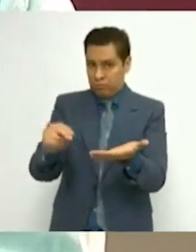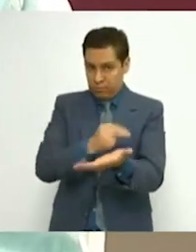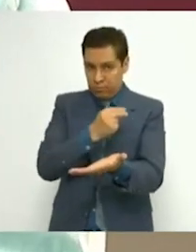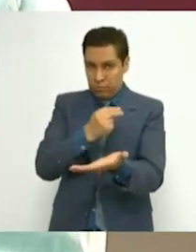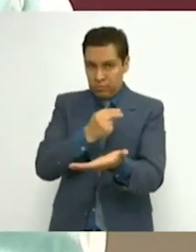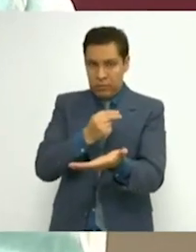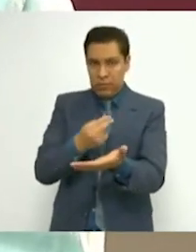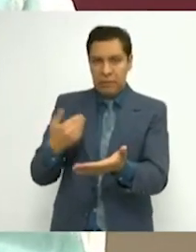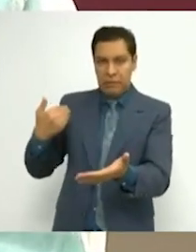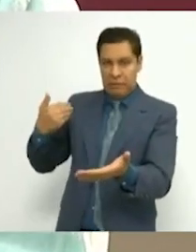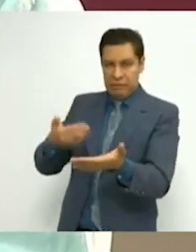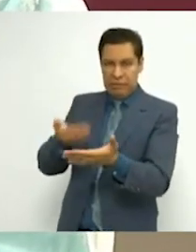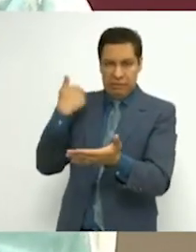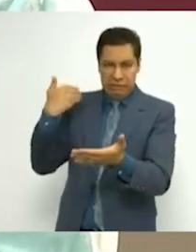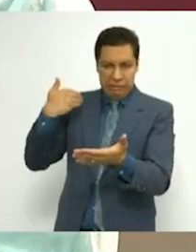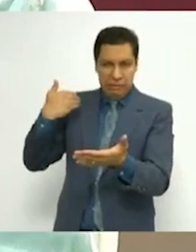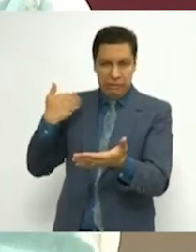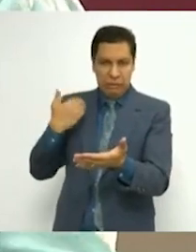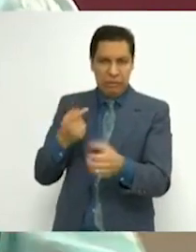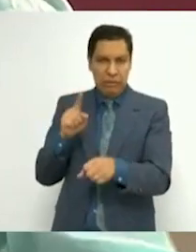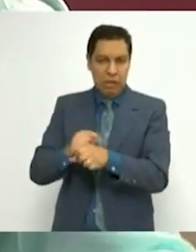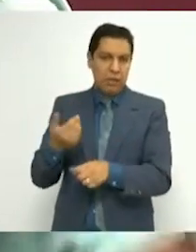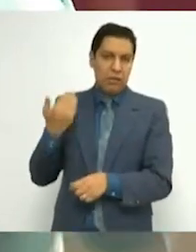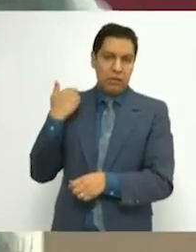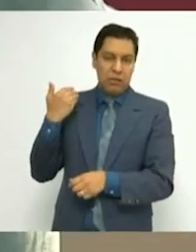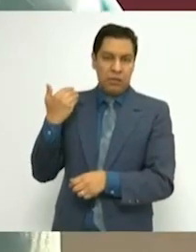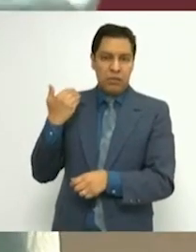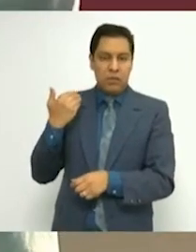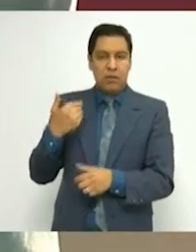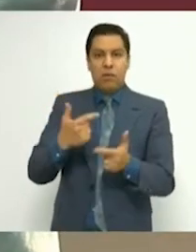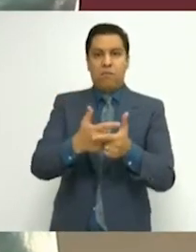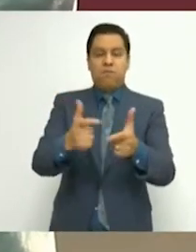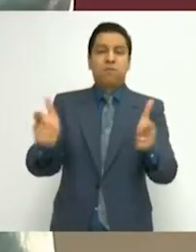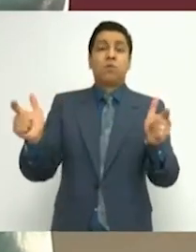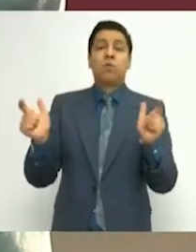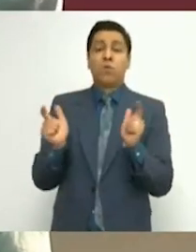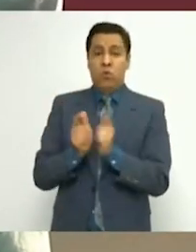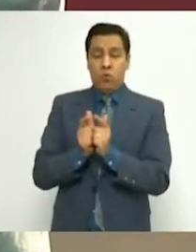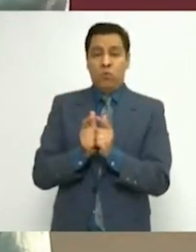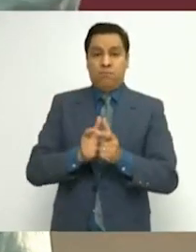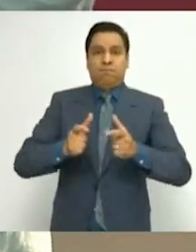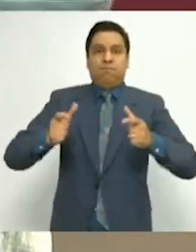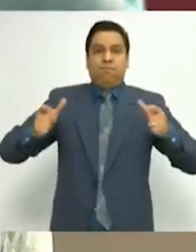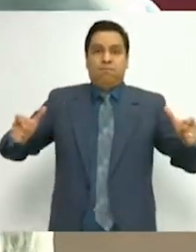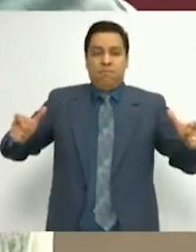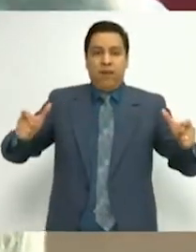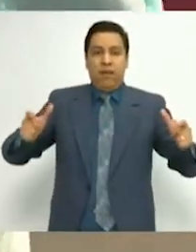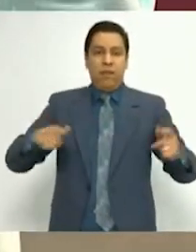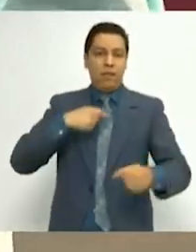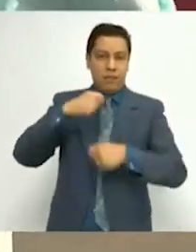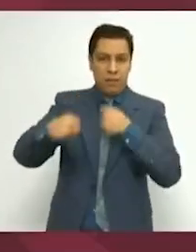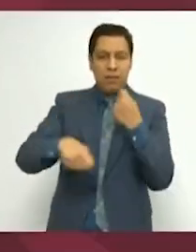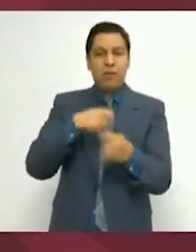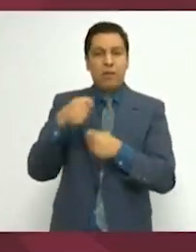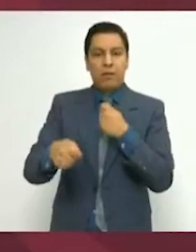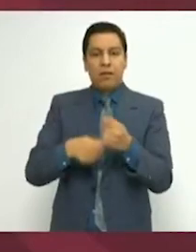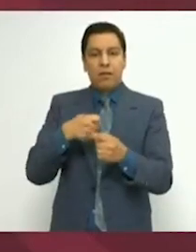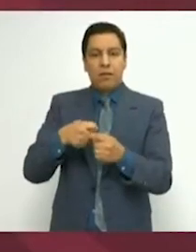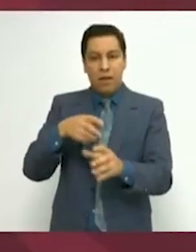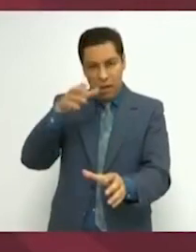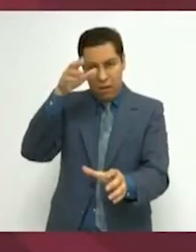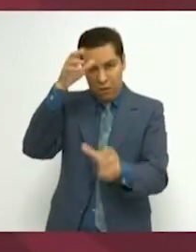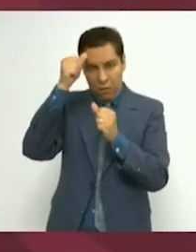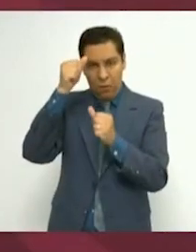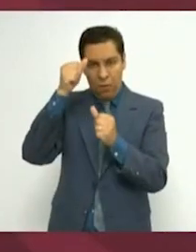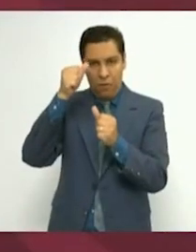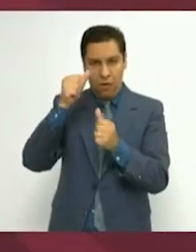hace unos días con ellos, con los grandes comercios, para que no haya